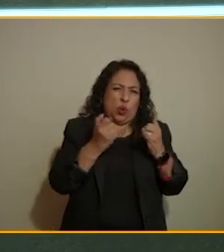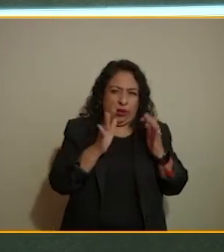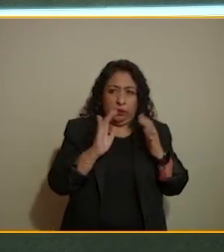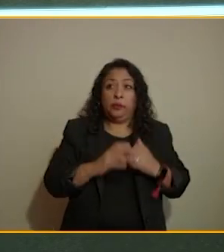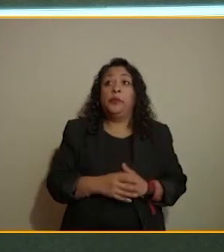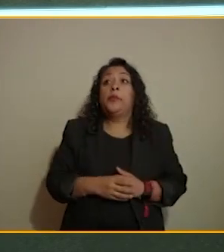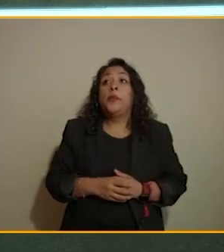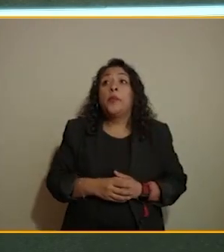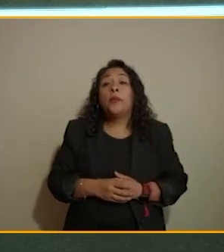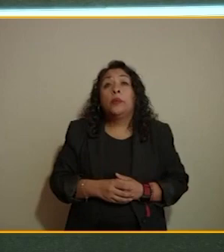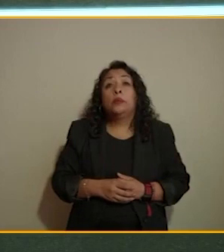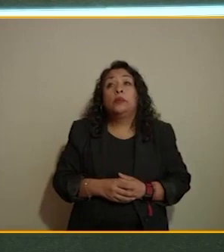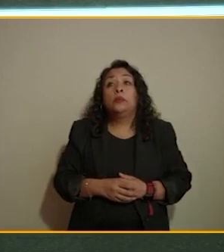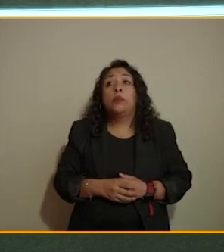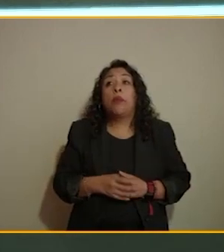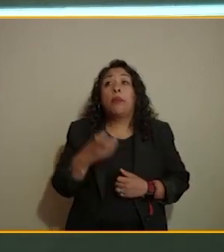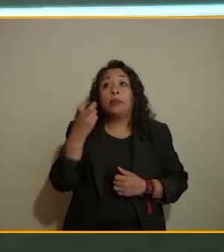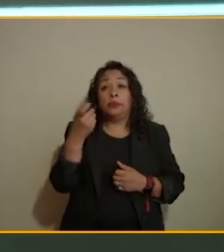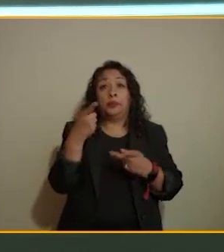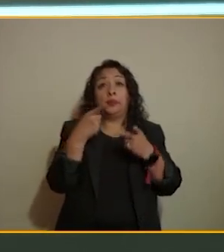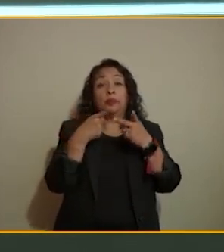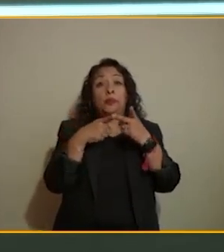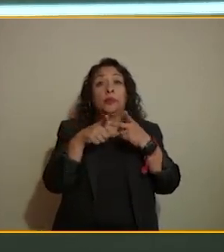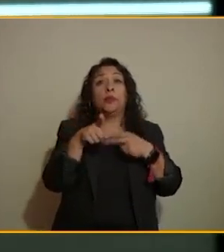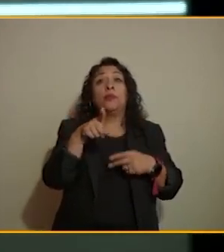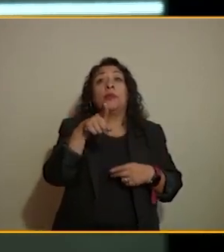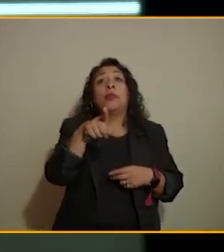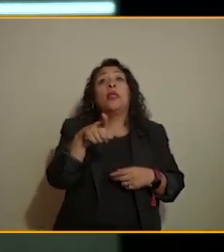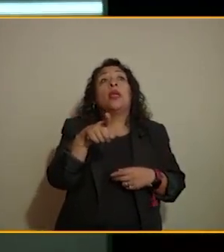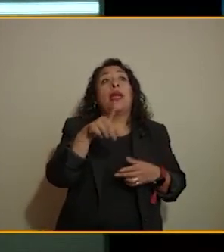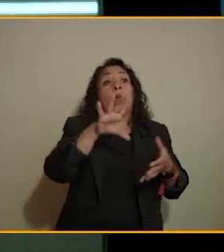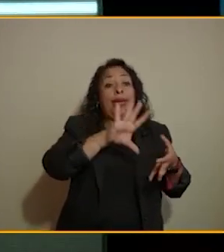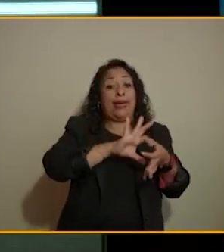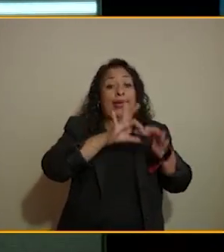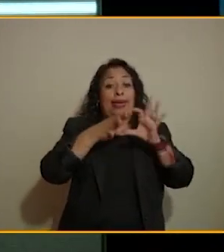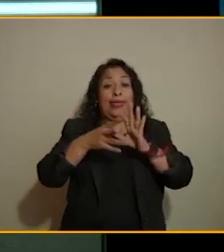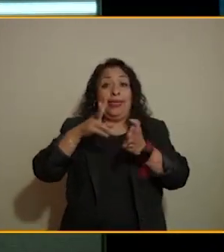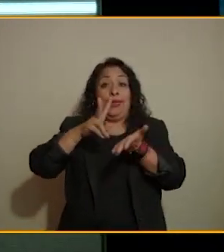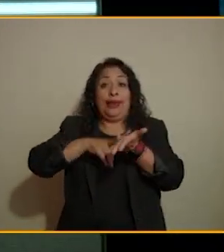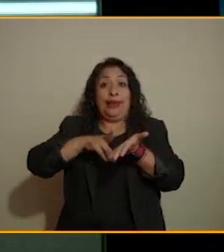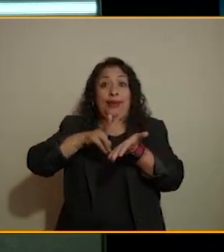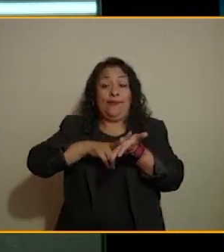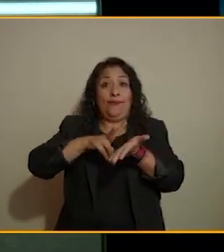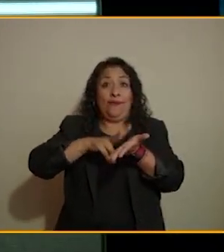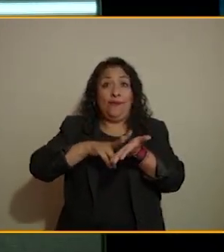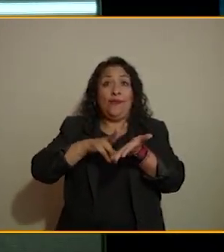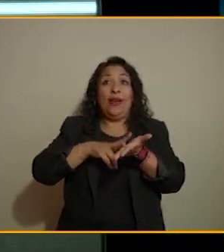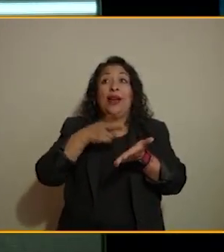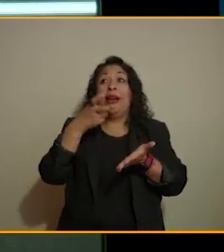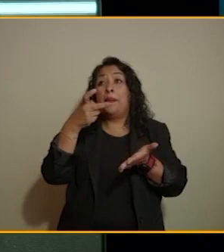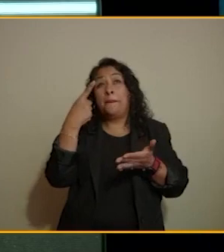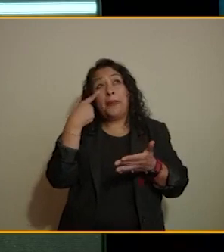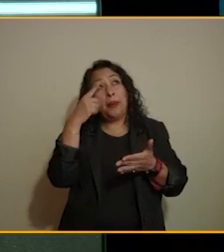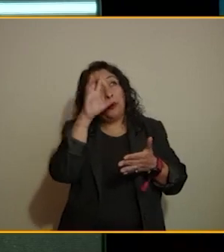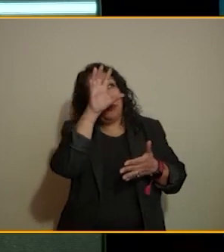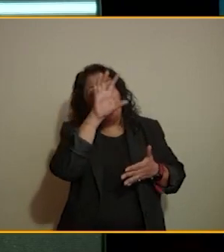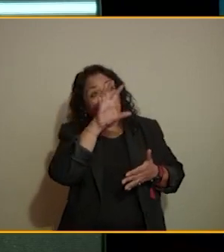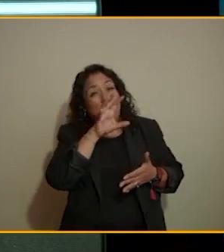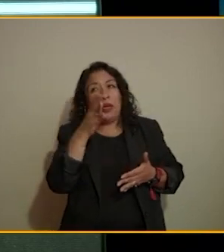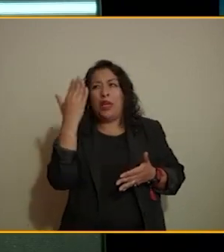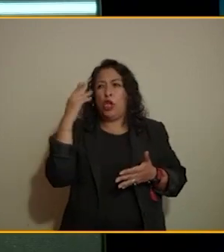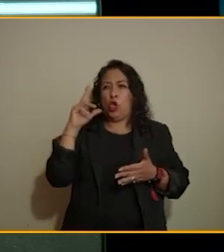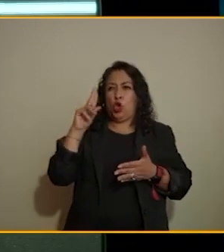entonces aquí entra en este meollo del asunto, que es la cadena de valor. Este es un esquema que en los 80s